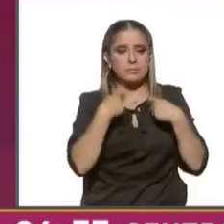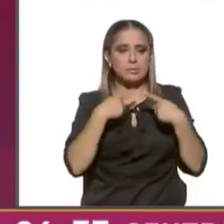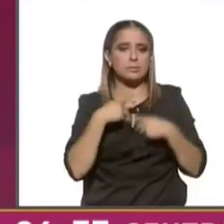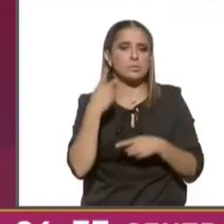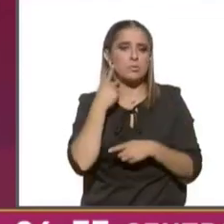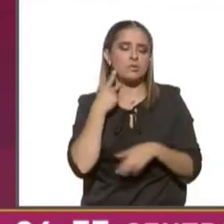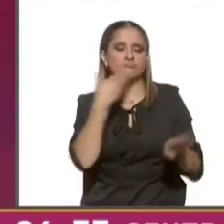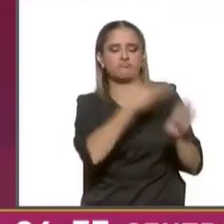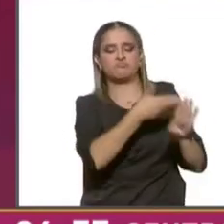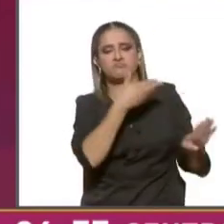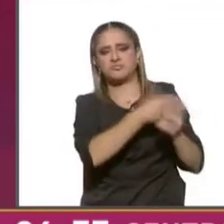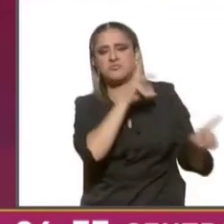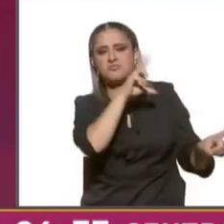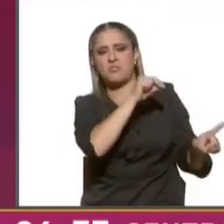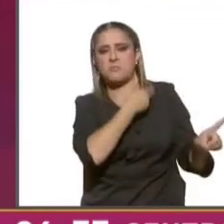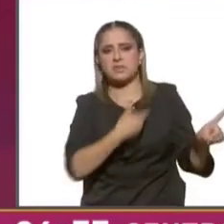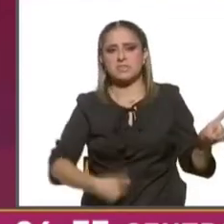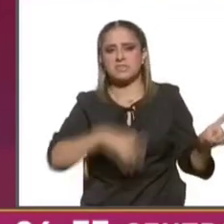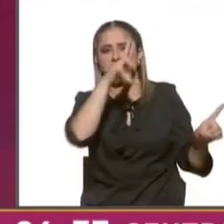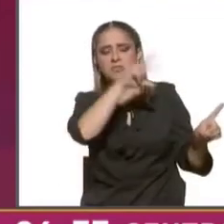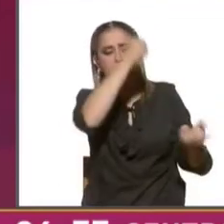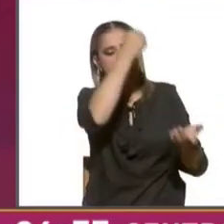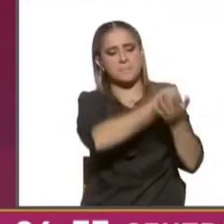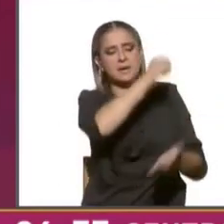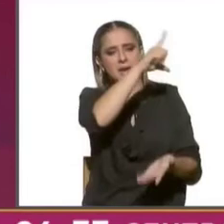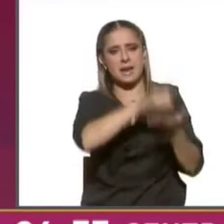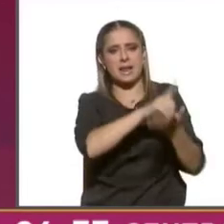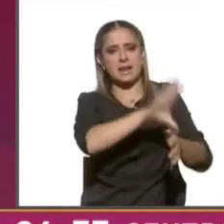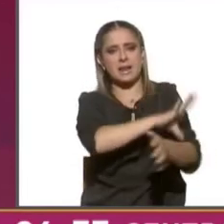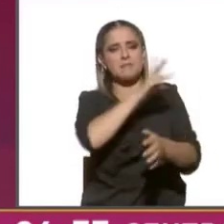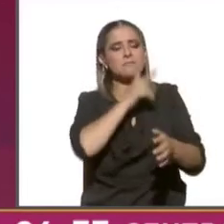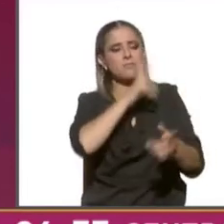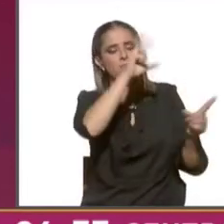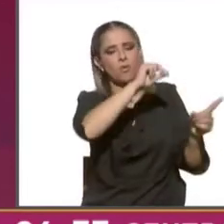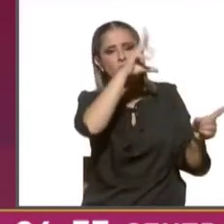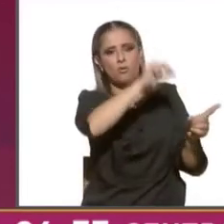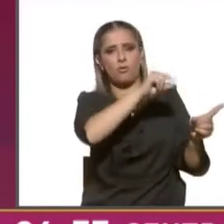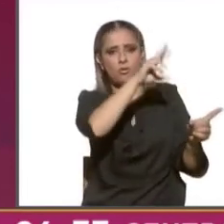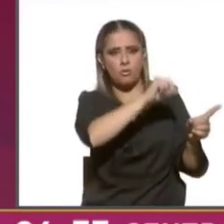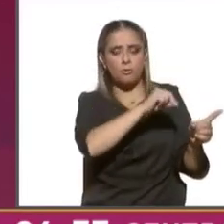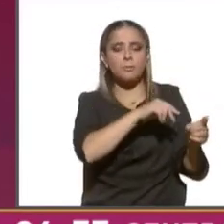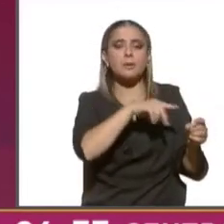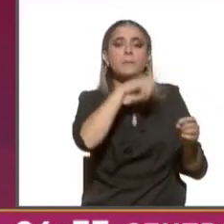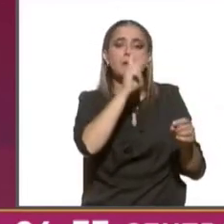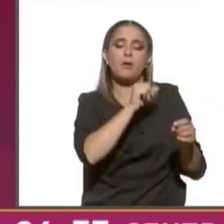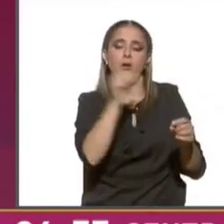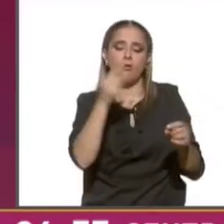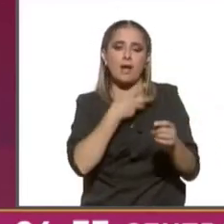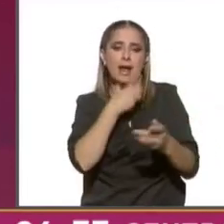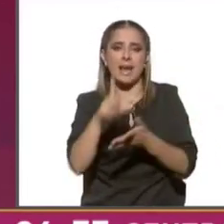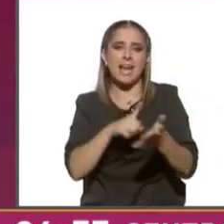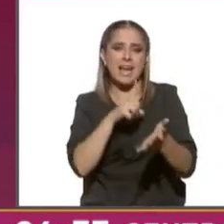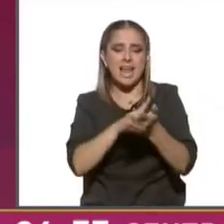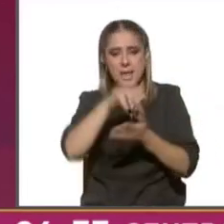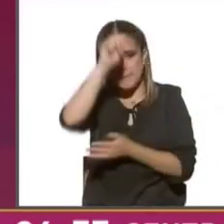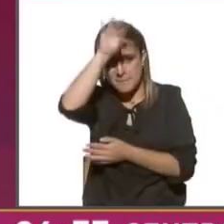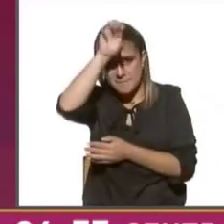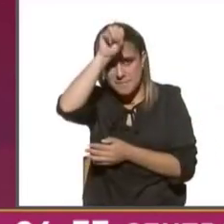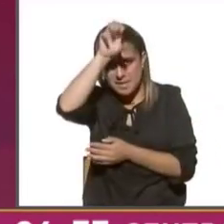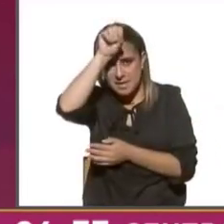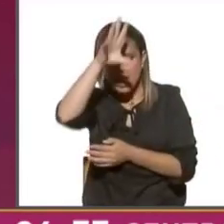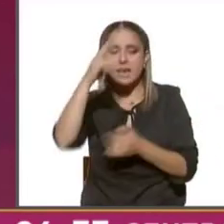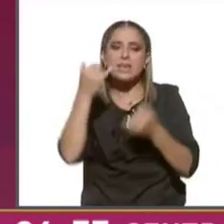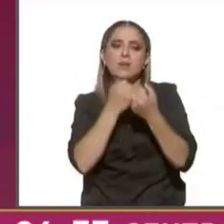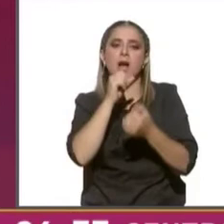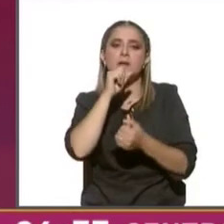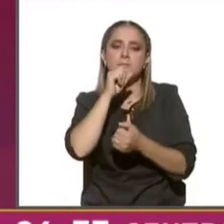la propuesta presidencial, pero él ya tenía sus modificaciones a la ley minera bajo la manga, incluso las vino anunciando